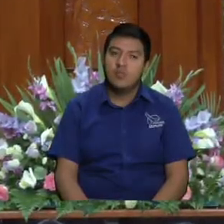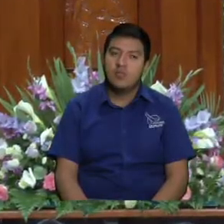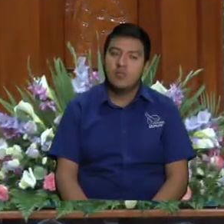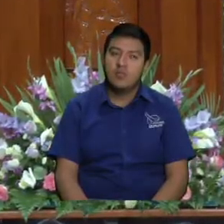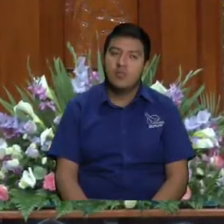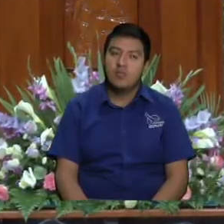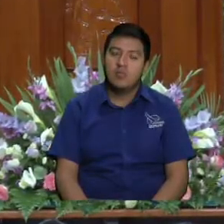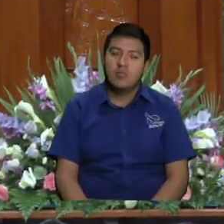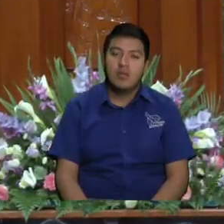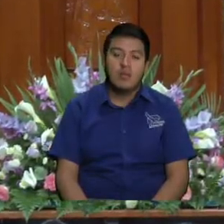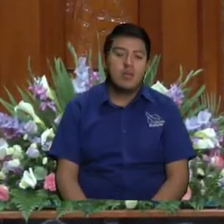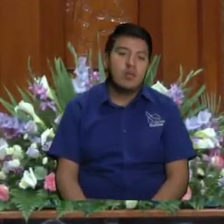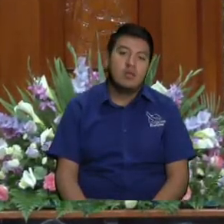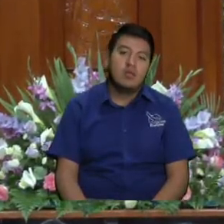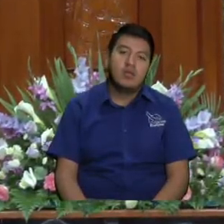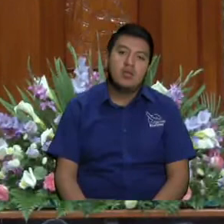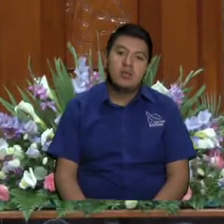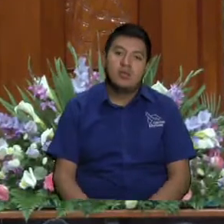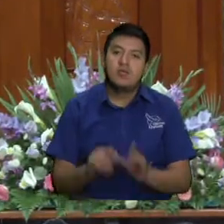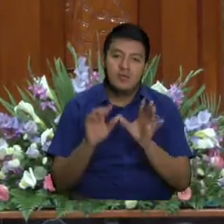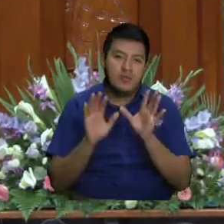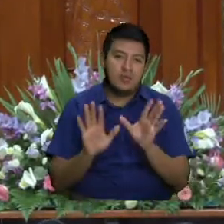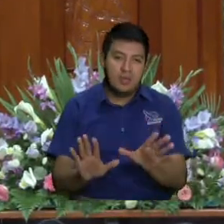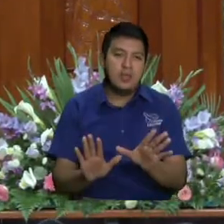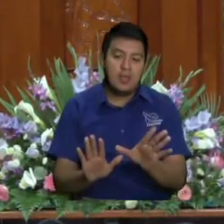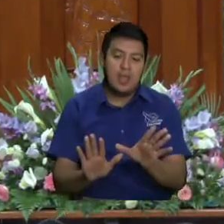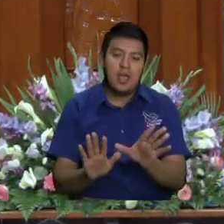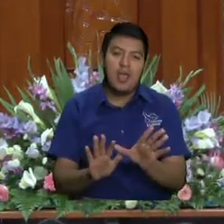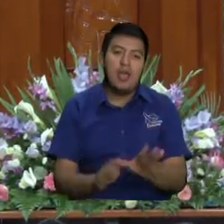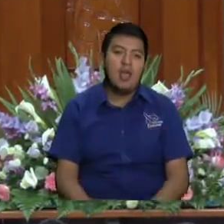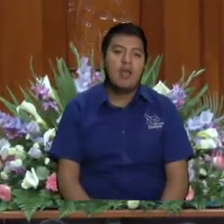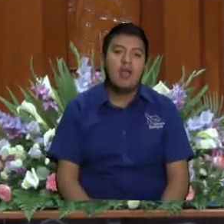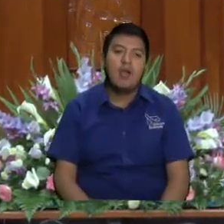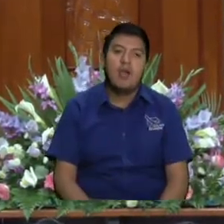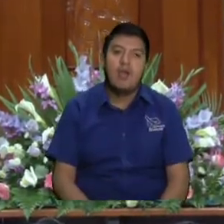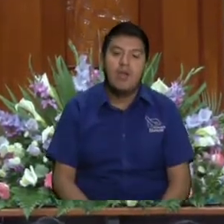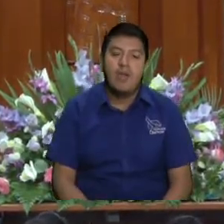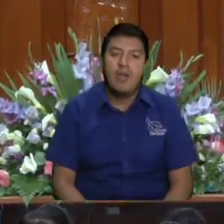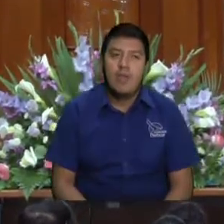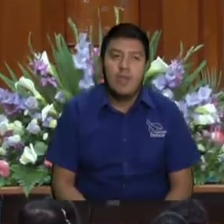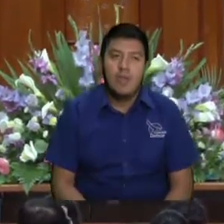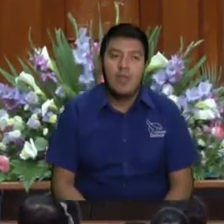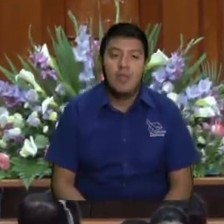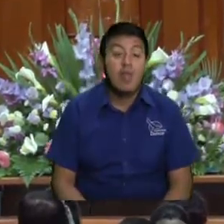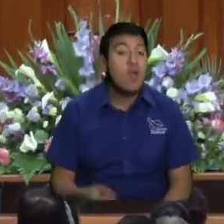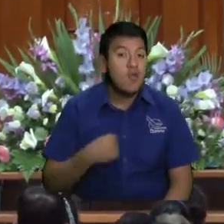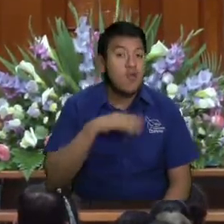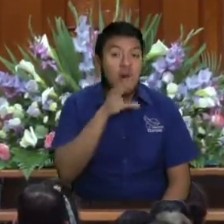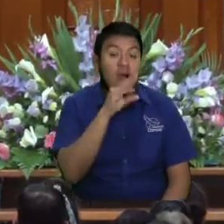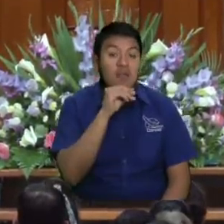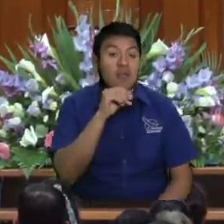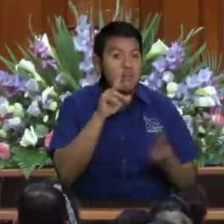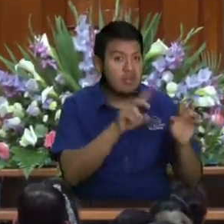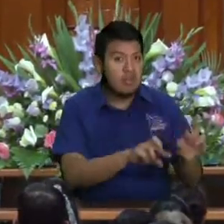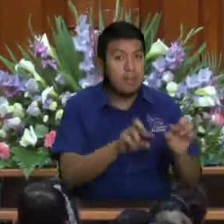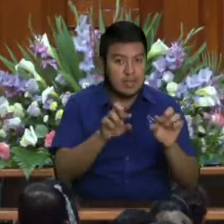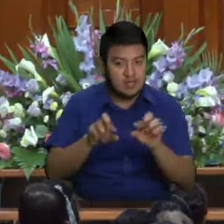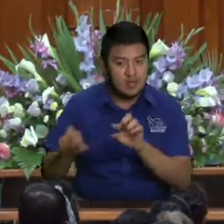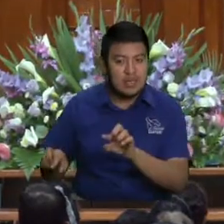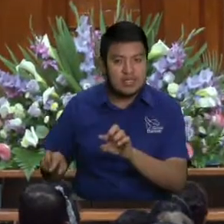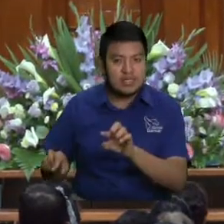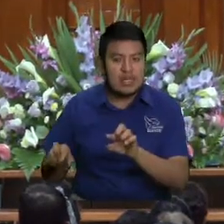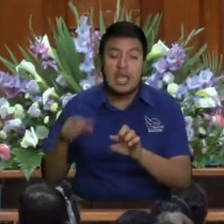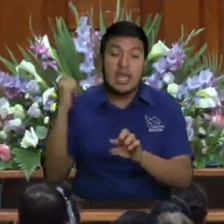hablando únicamente de eso. Estoy hablando de gente que siempre mira el